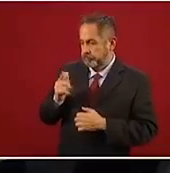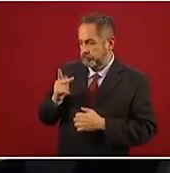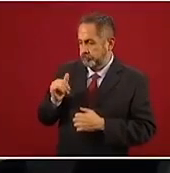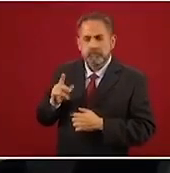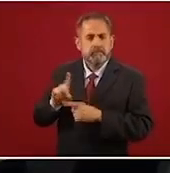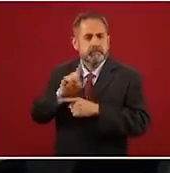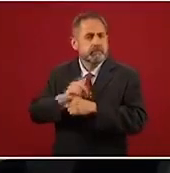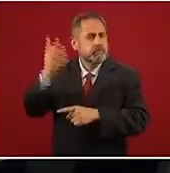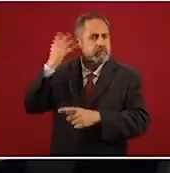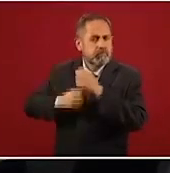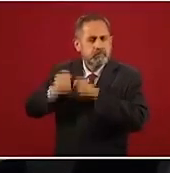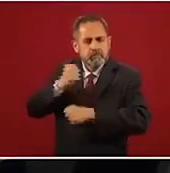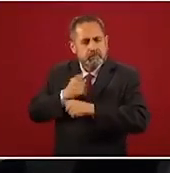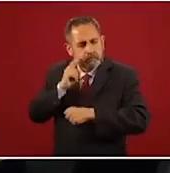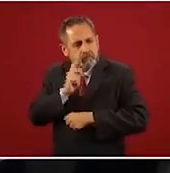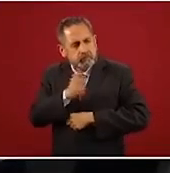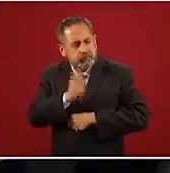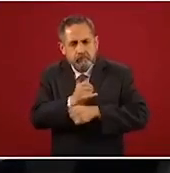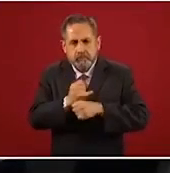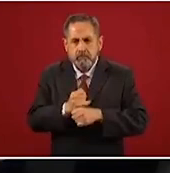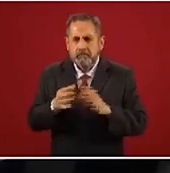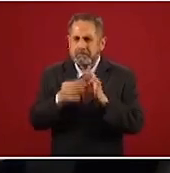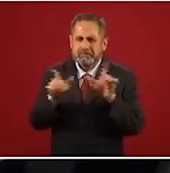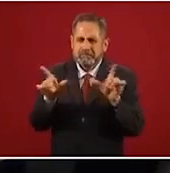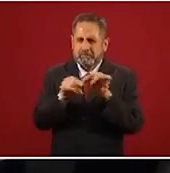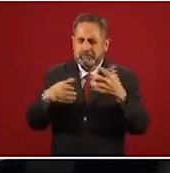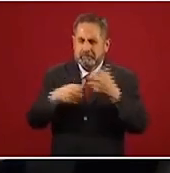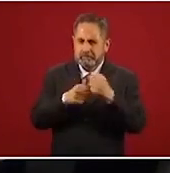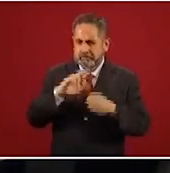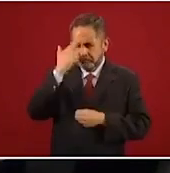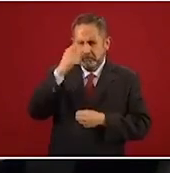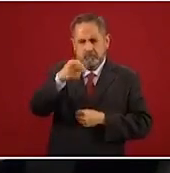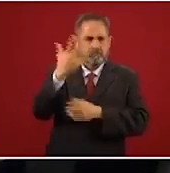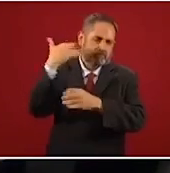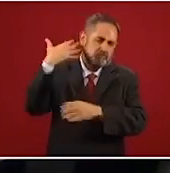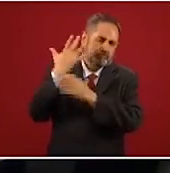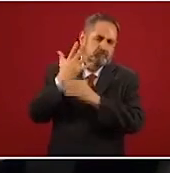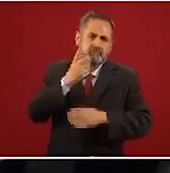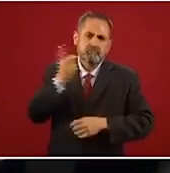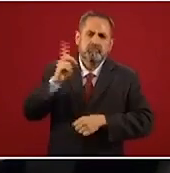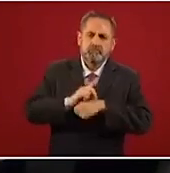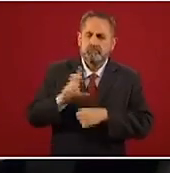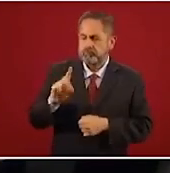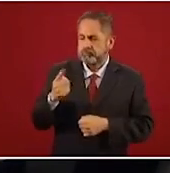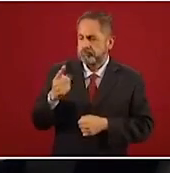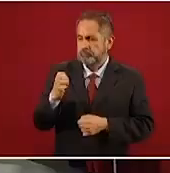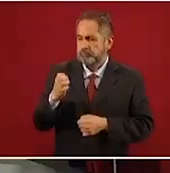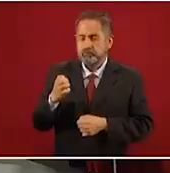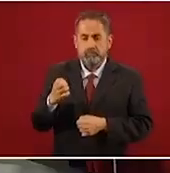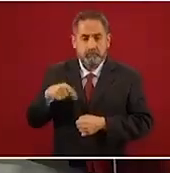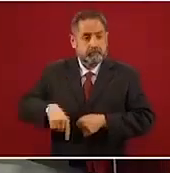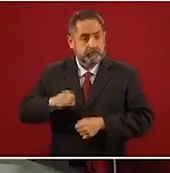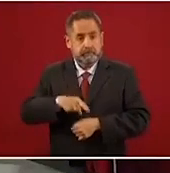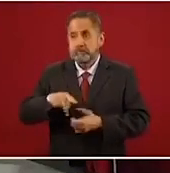ya varios años. Y pues bueno, voy a hacerle un pequeño recordatorio de algo que usted dijo el 31 de enero pasado aquí en este